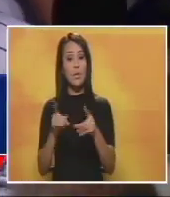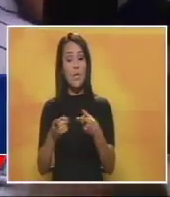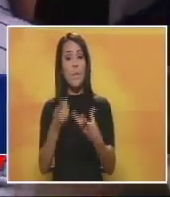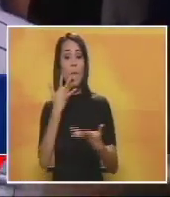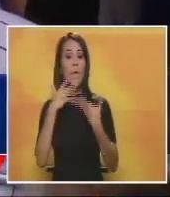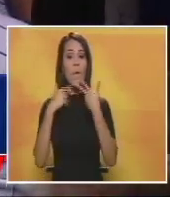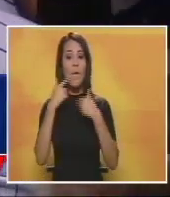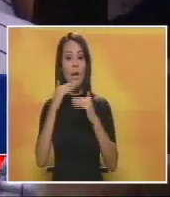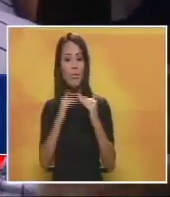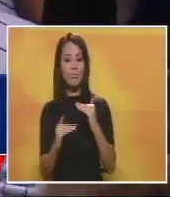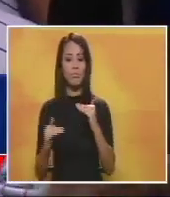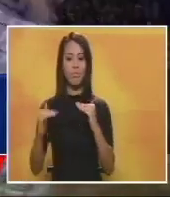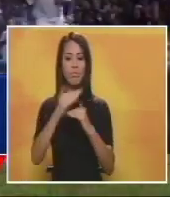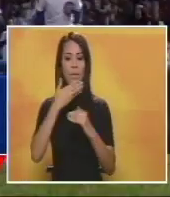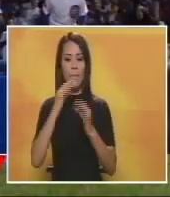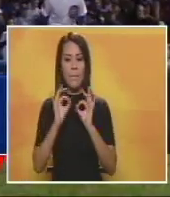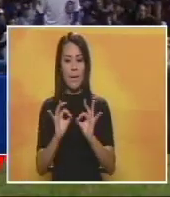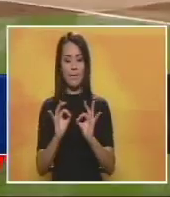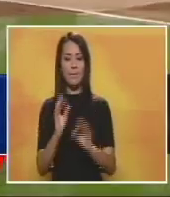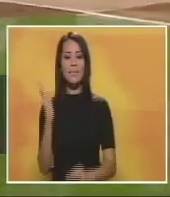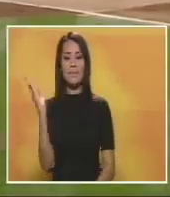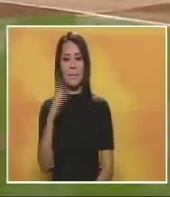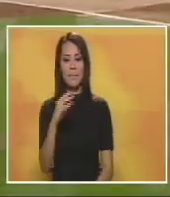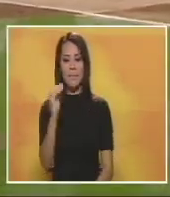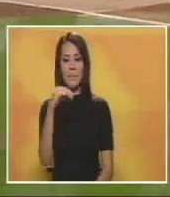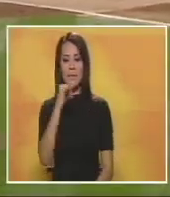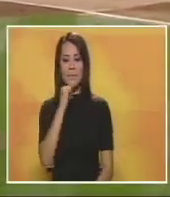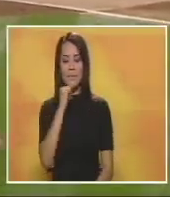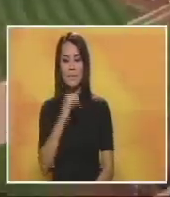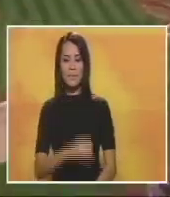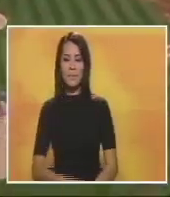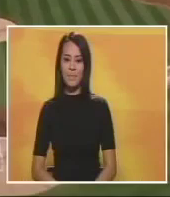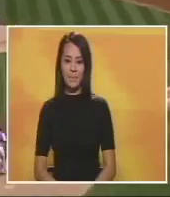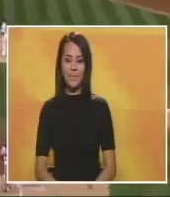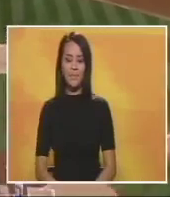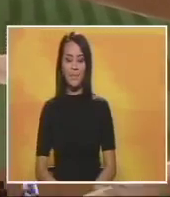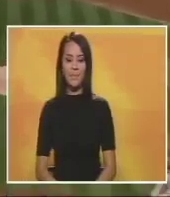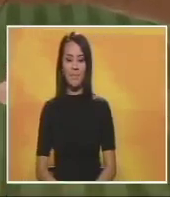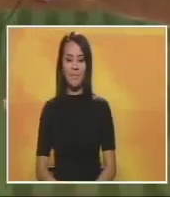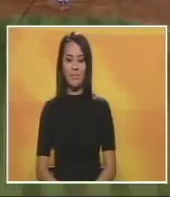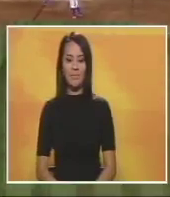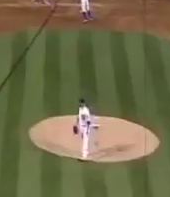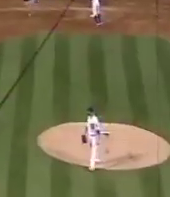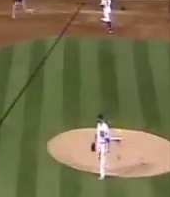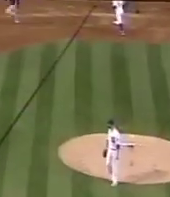Colorado avanzan a la serie divisional. Los detalles se los contamos en solo minutos.